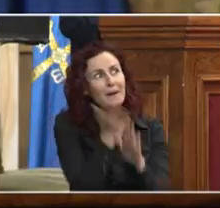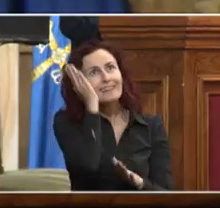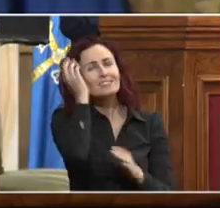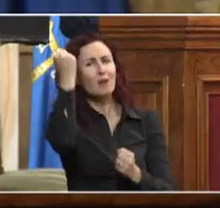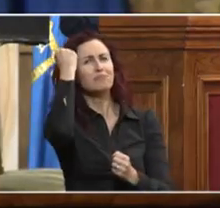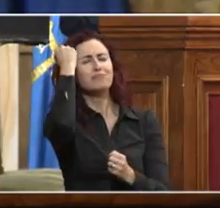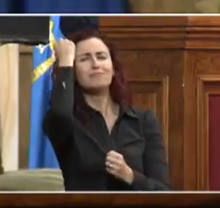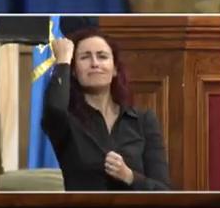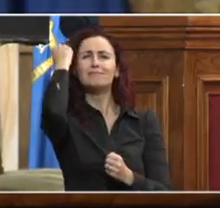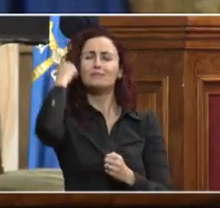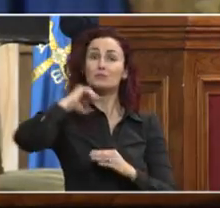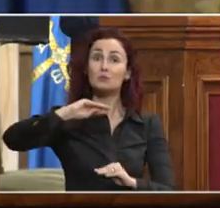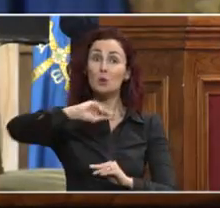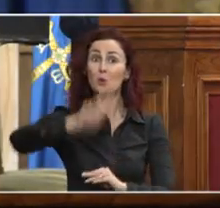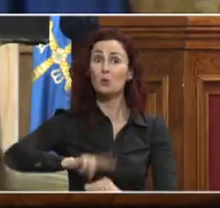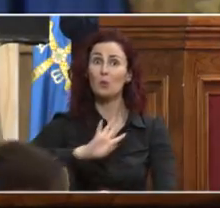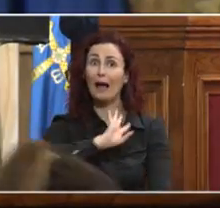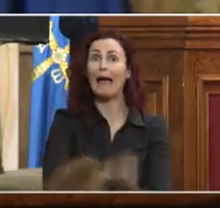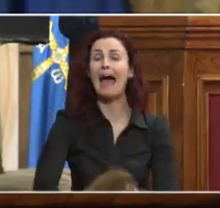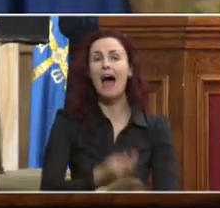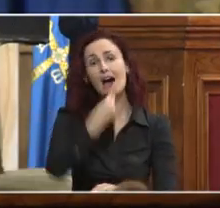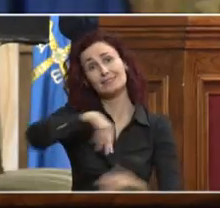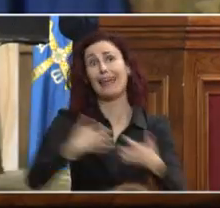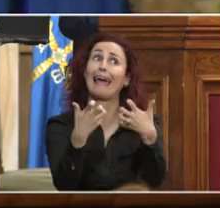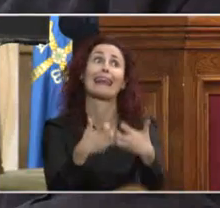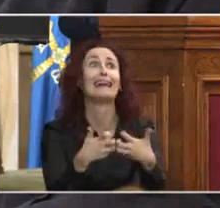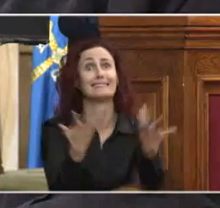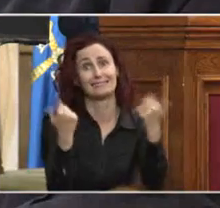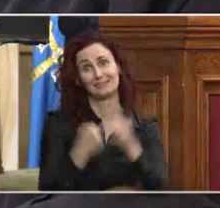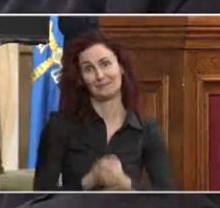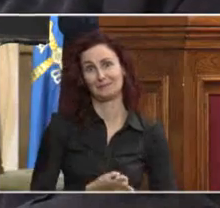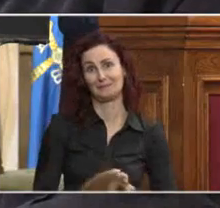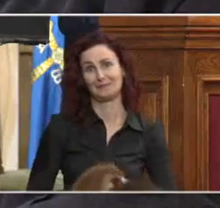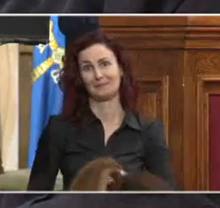heroica y victoriosa, nunca vencida salvo en las guerras.